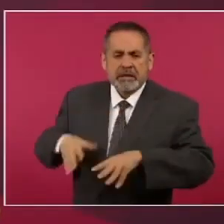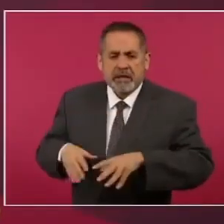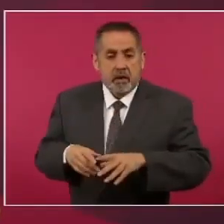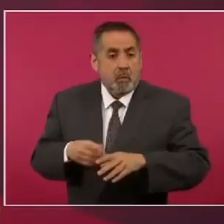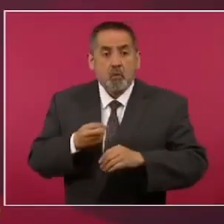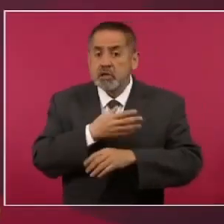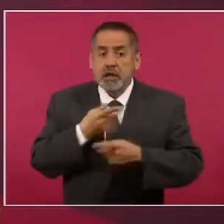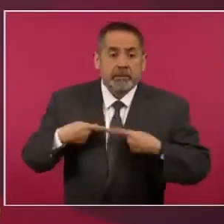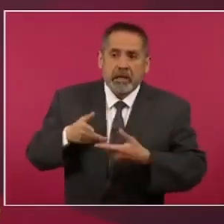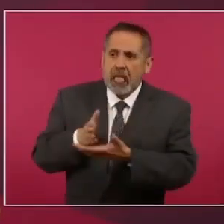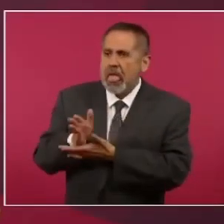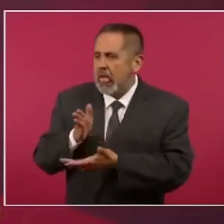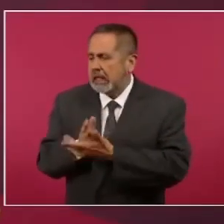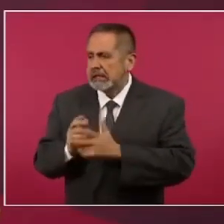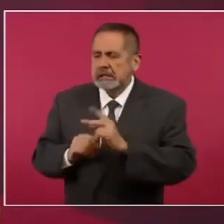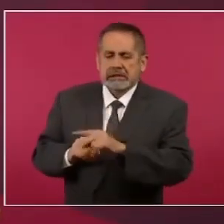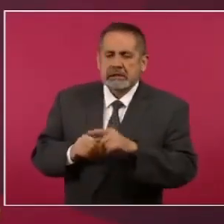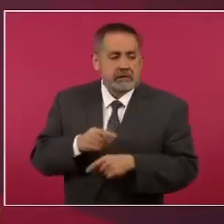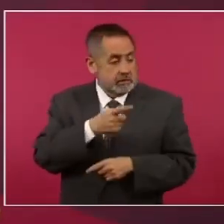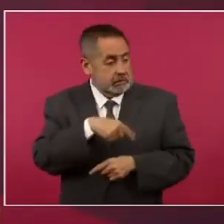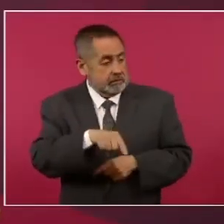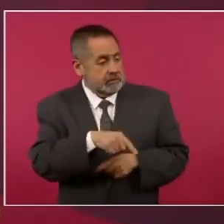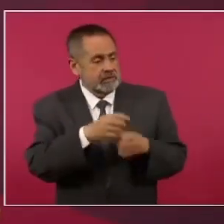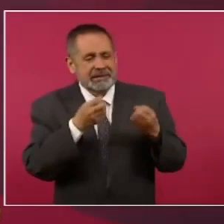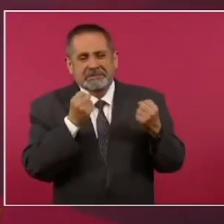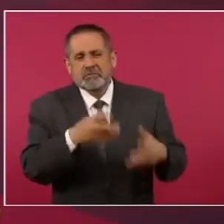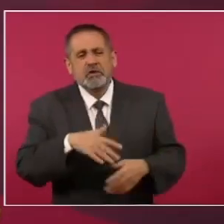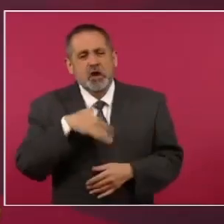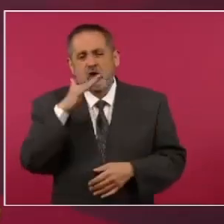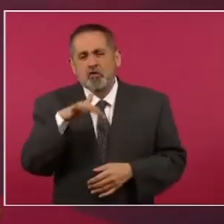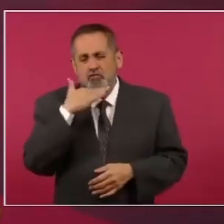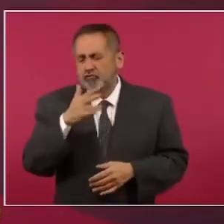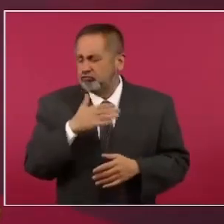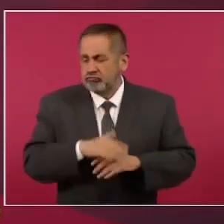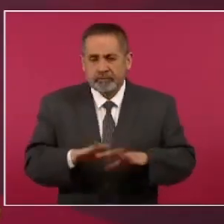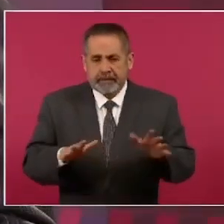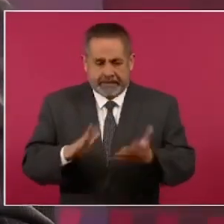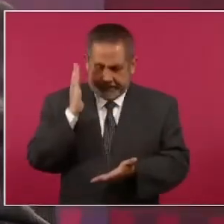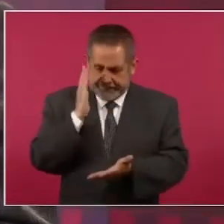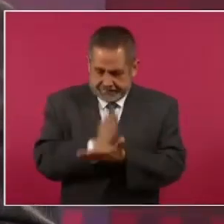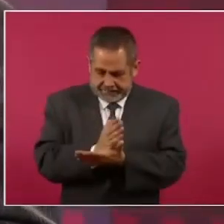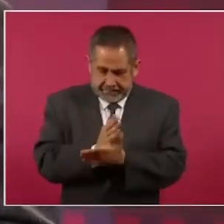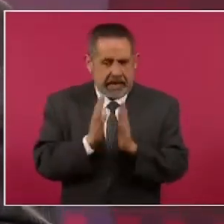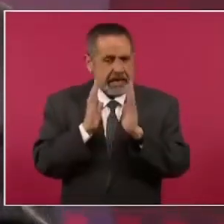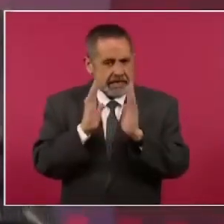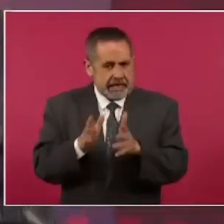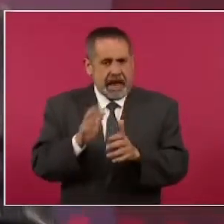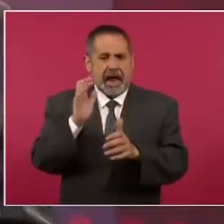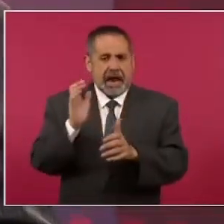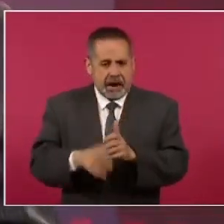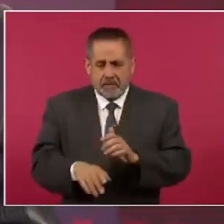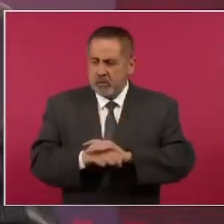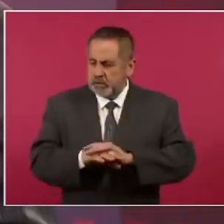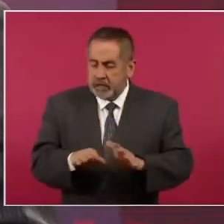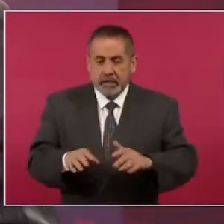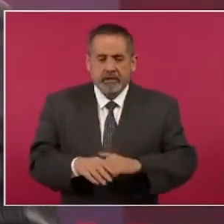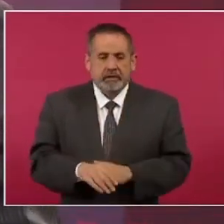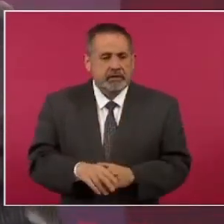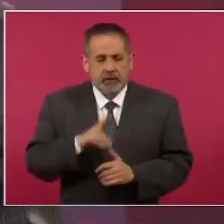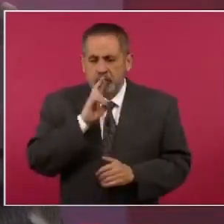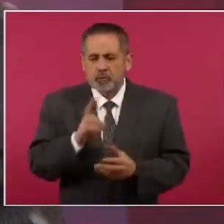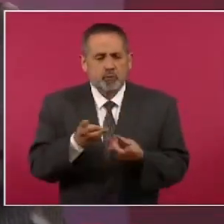muy afectado por la corrupción. Eso ya lo hemos